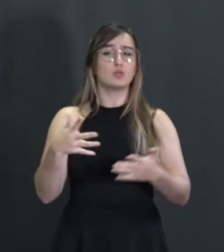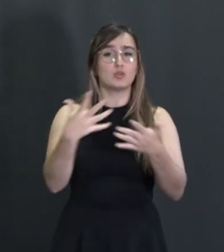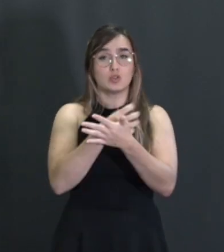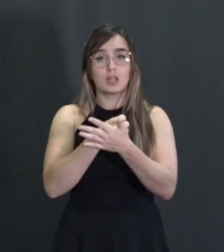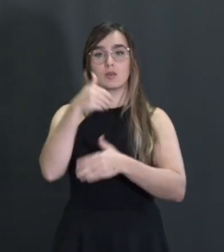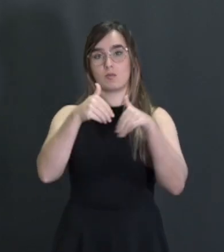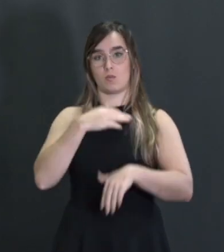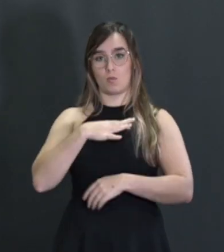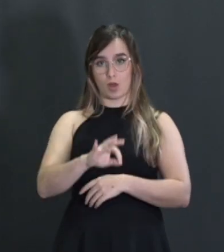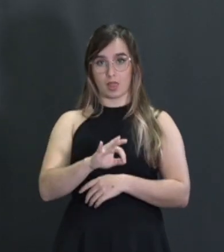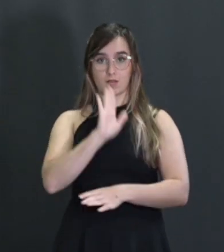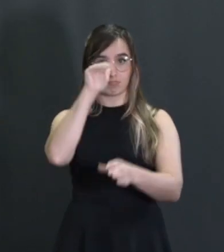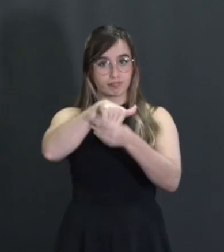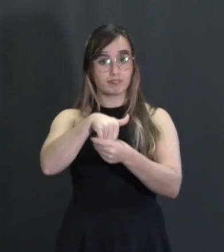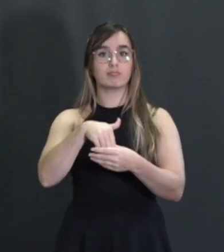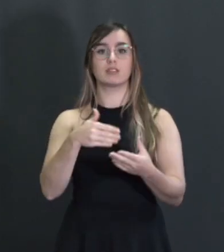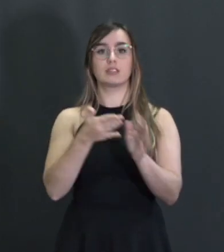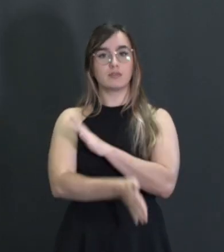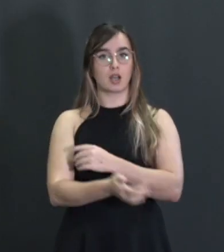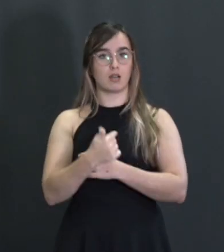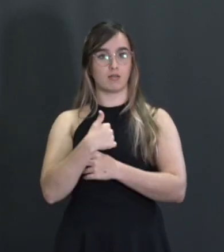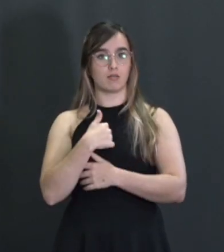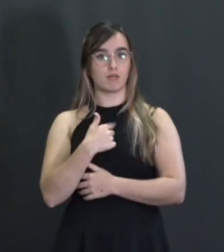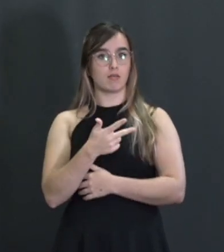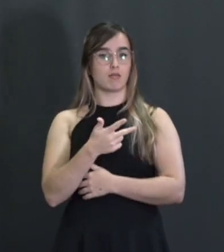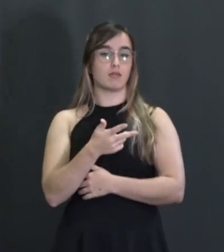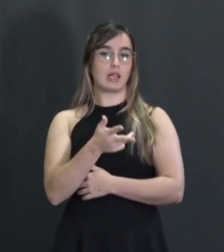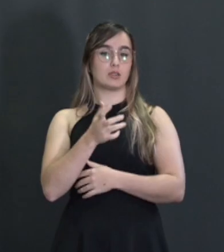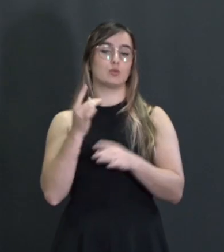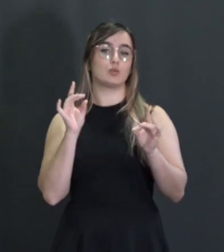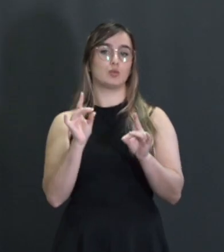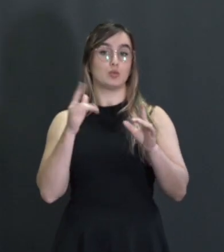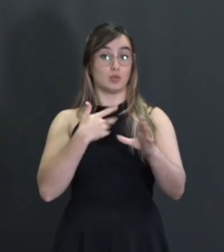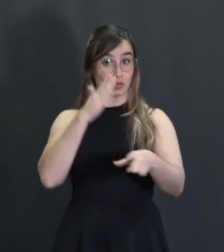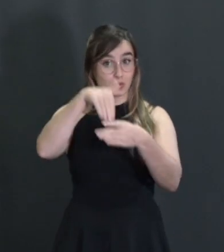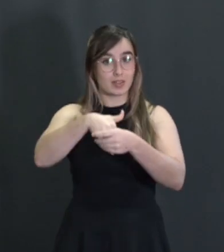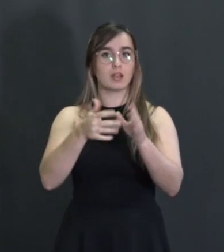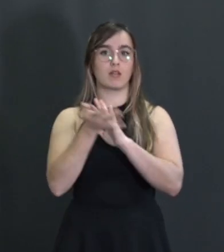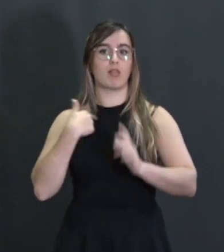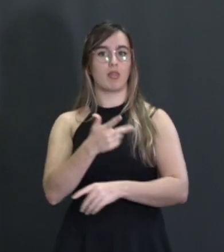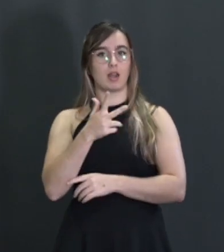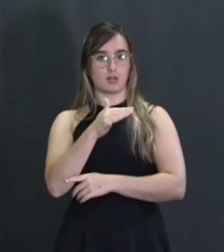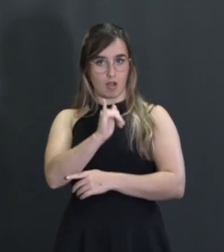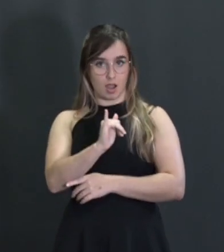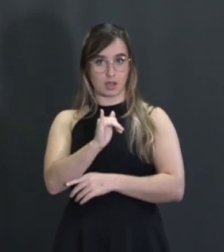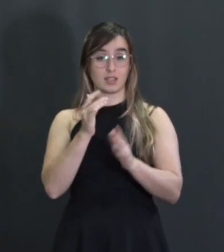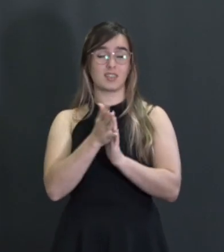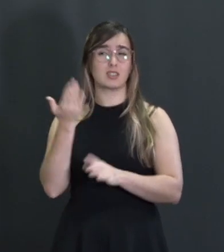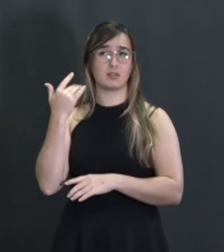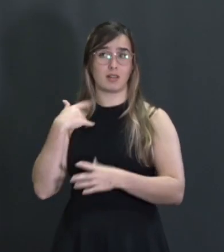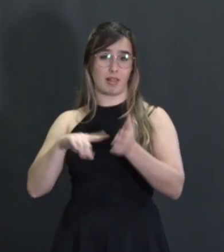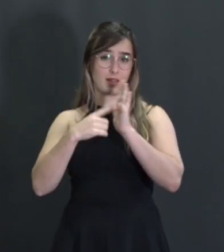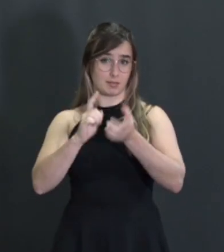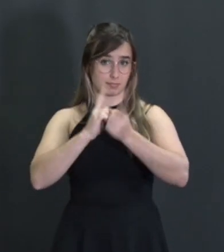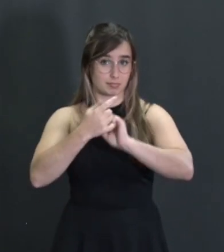pueden hacer suyo el ejercicio al sufragio. Eso se cambió, una ley. ¿Cómo